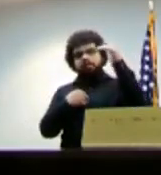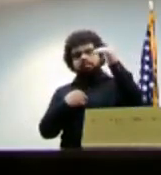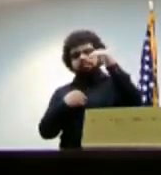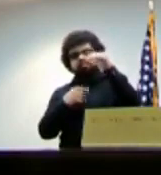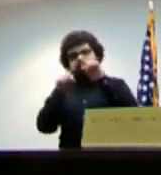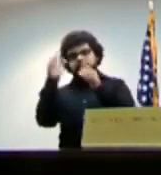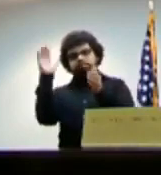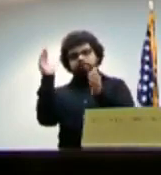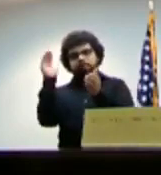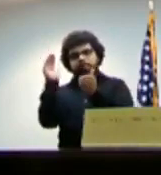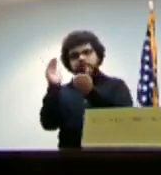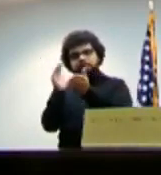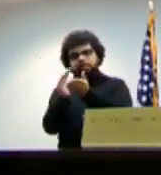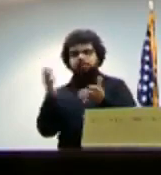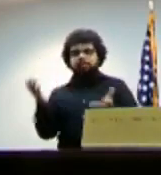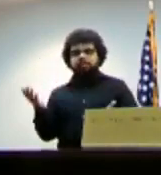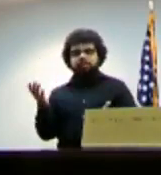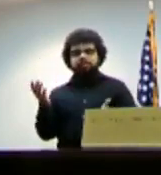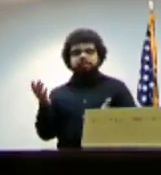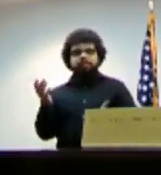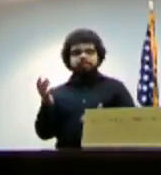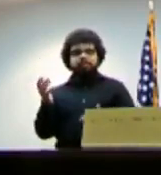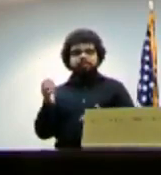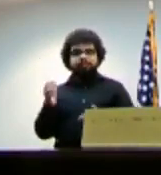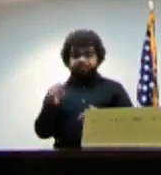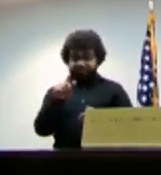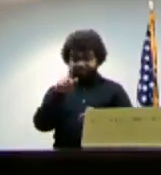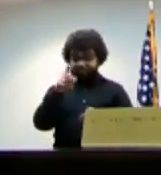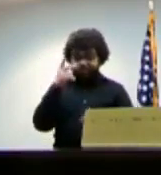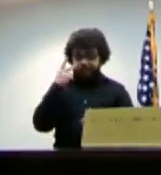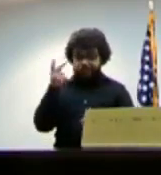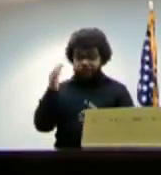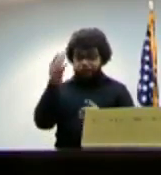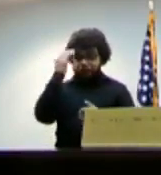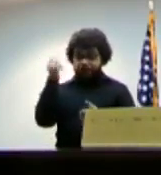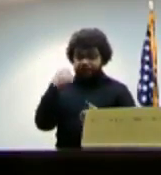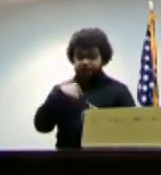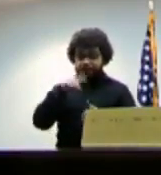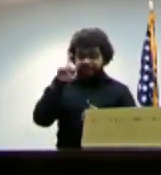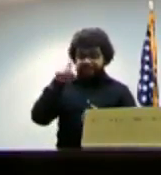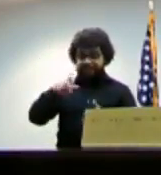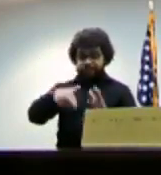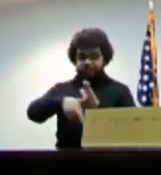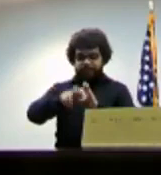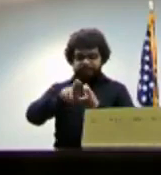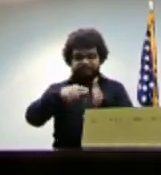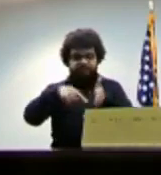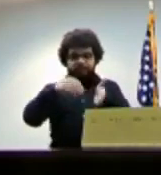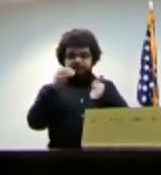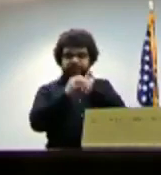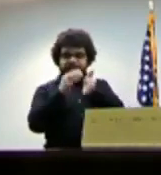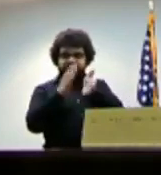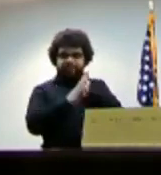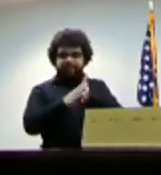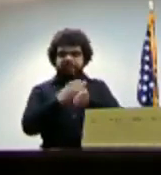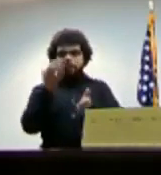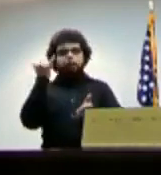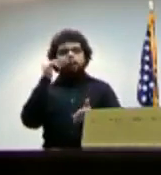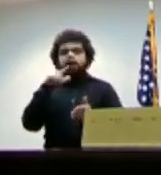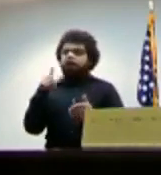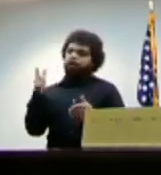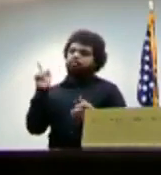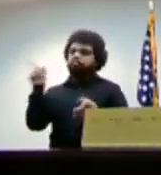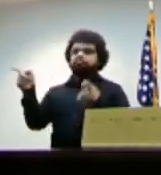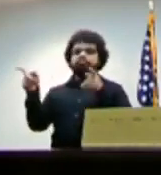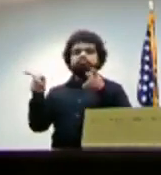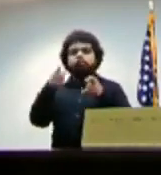Ve los datos, ve. O sea, ve por qué tengo que revisar los datos, porque hay unos datos como que no me cuadran. Porque en otros